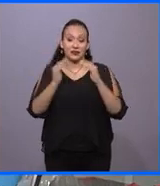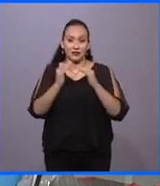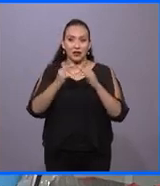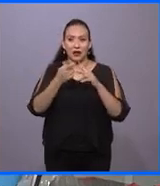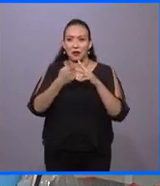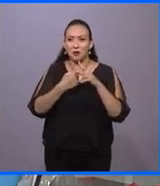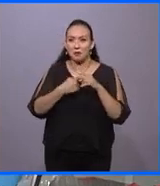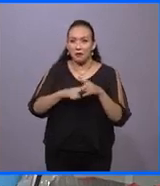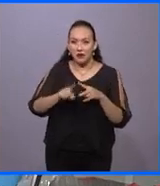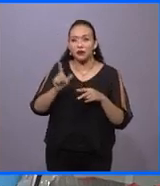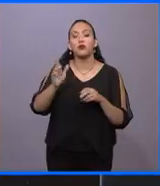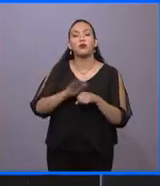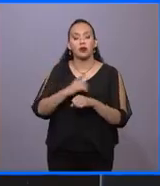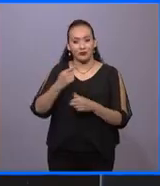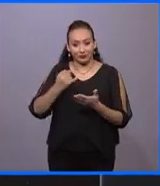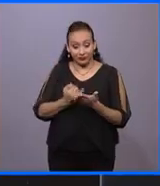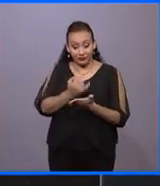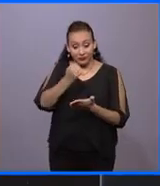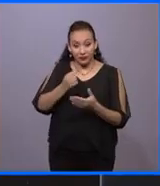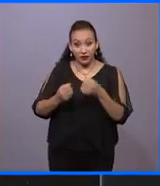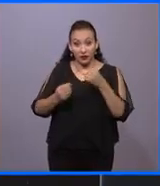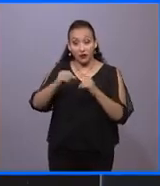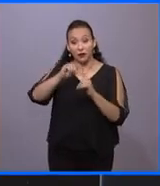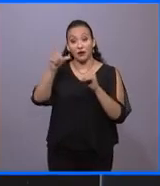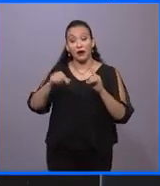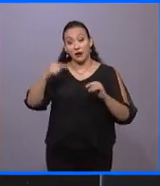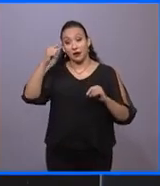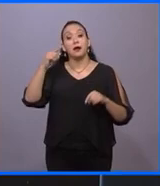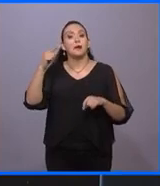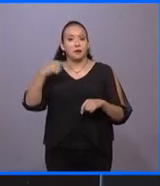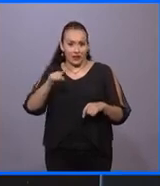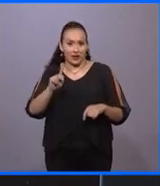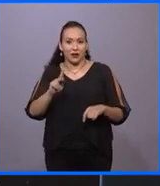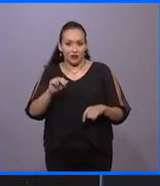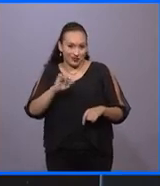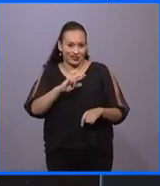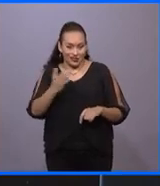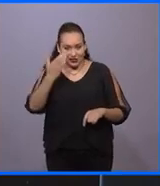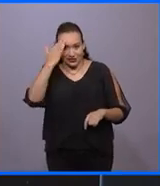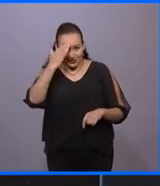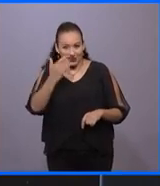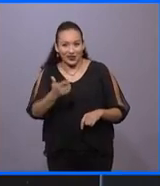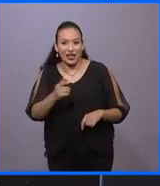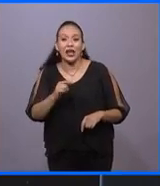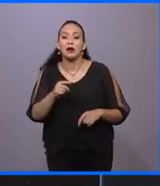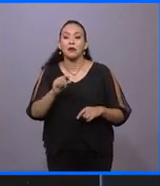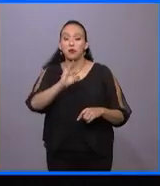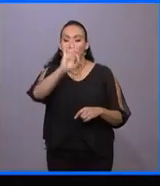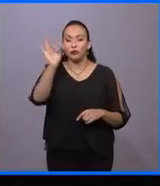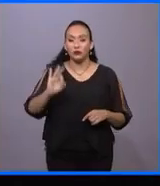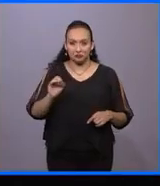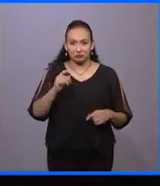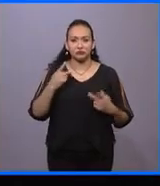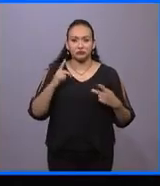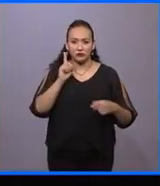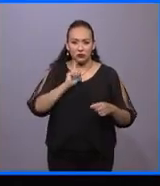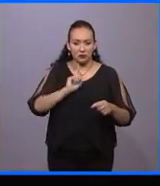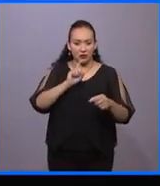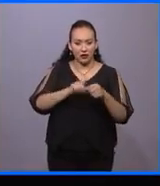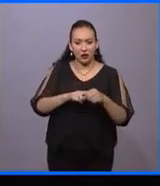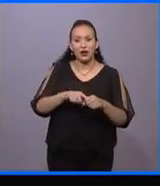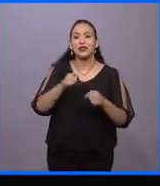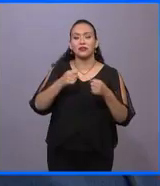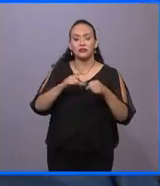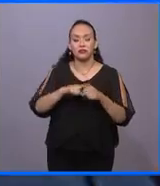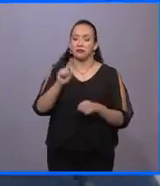a partir de una sentencia de la Suprema Corte, aunque reconoció que todavía es muy bajo el porcentaje de personas